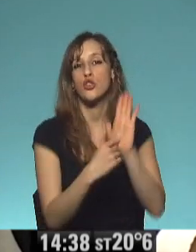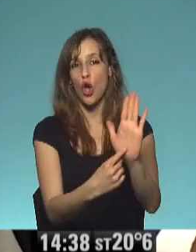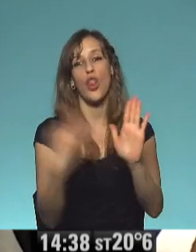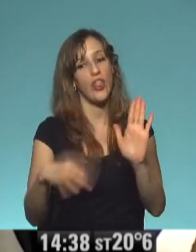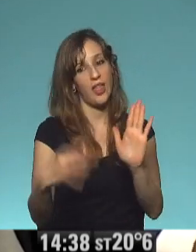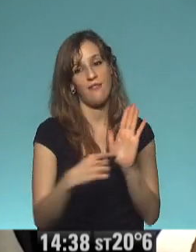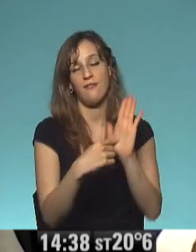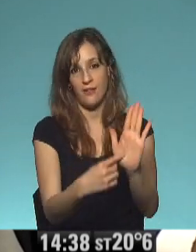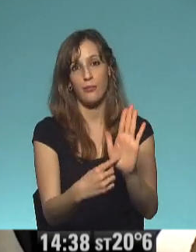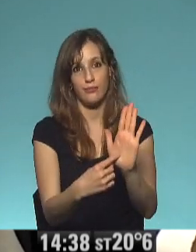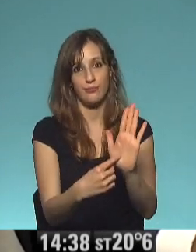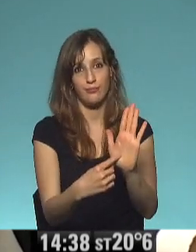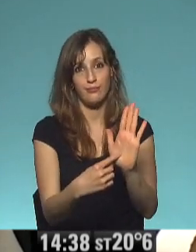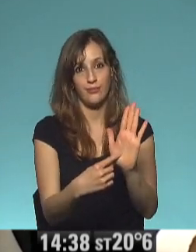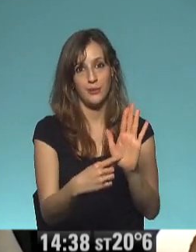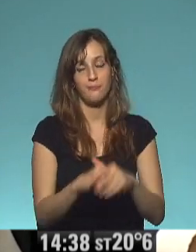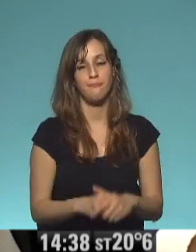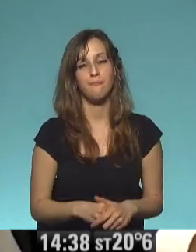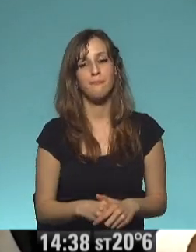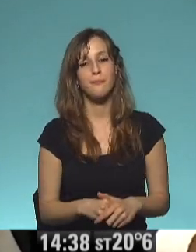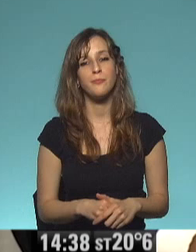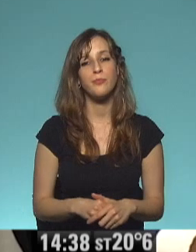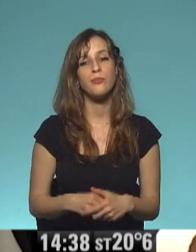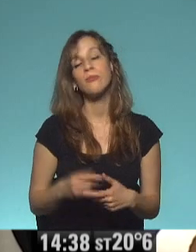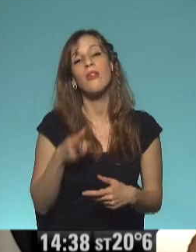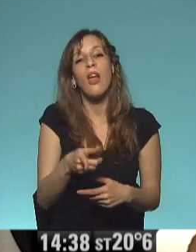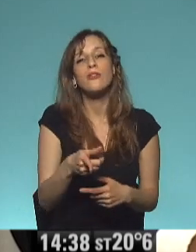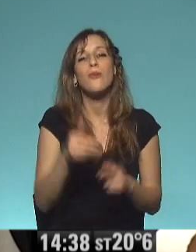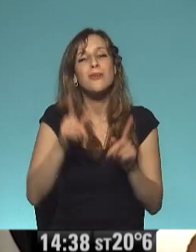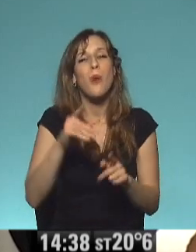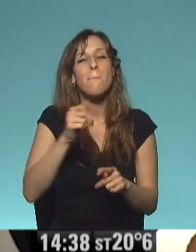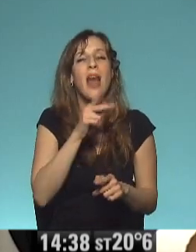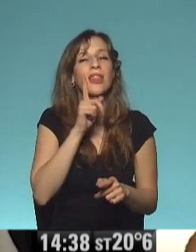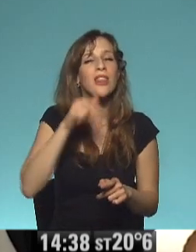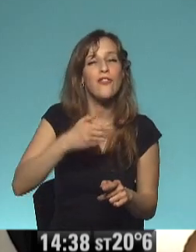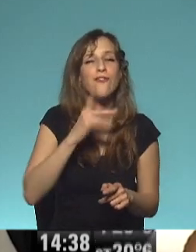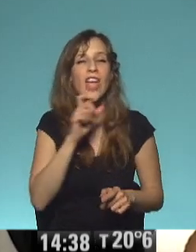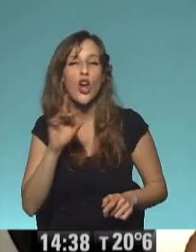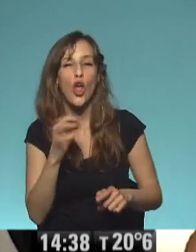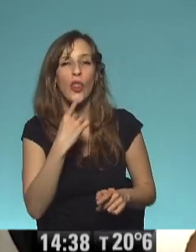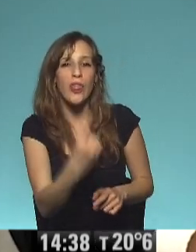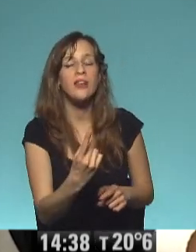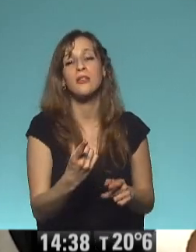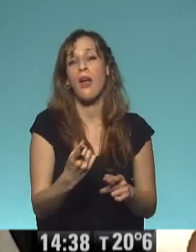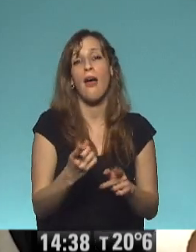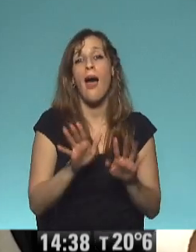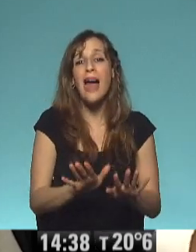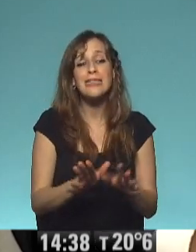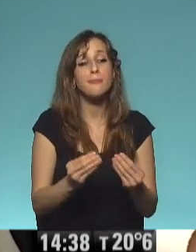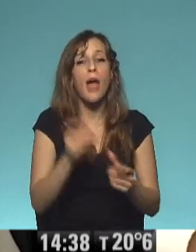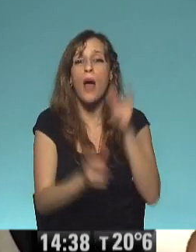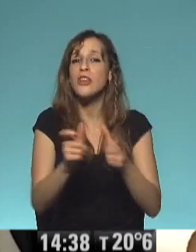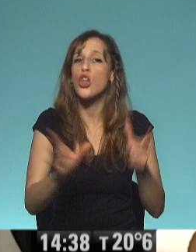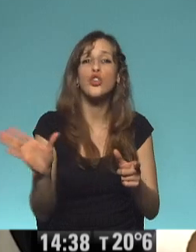no es para mal de ninguno, sino para el bien de todos. Y es eso, y hay que entenderlo así. Y a todos nos irrita la idea